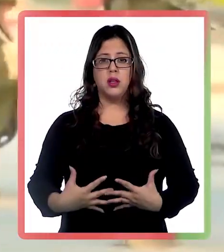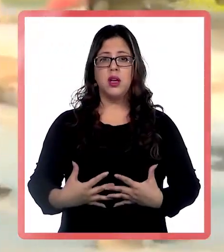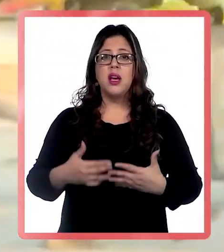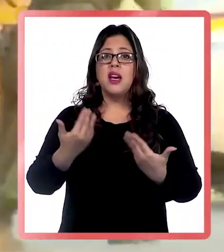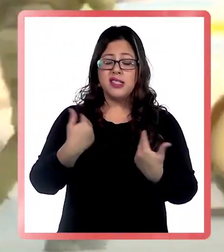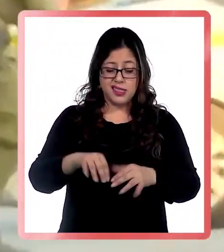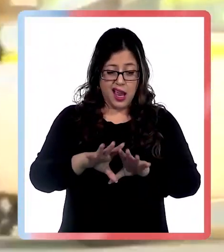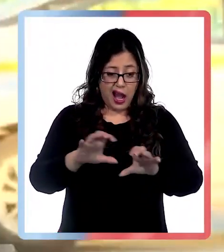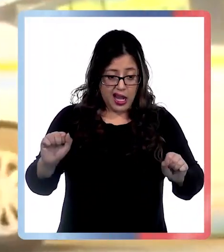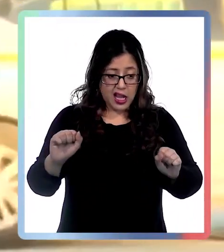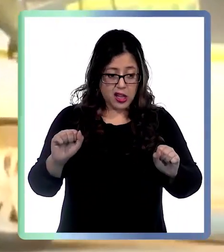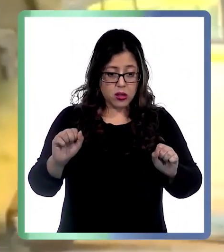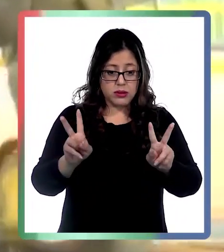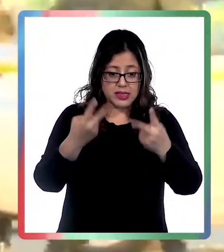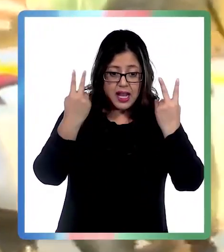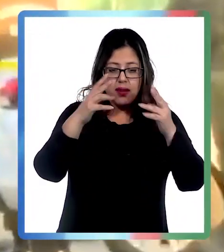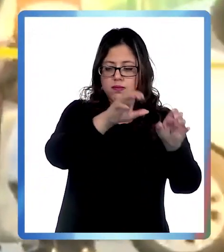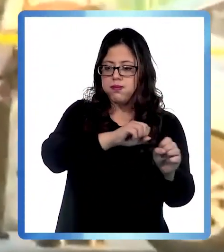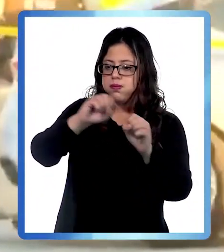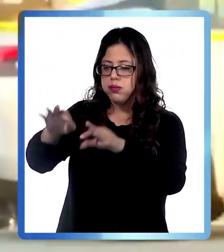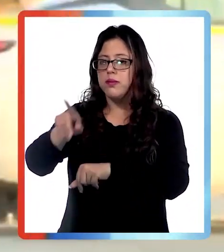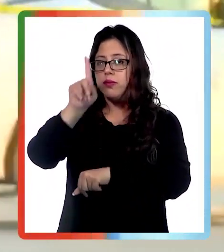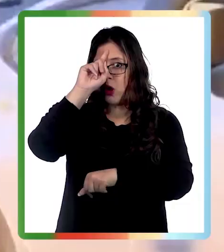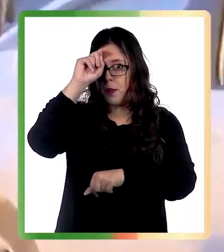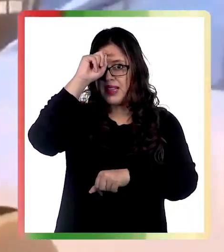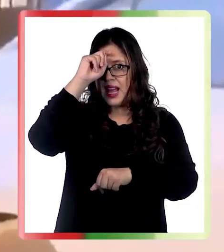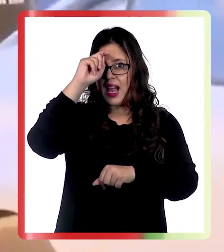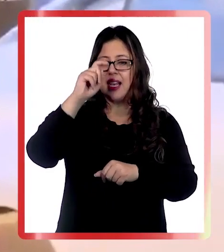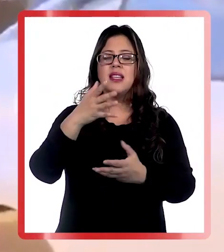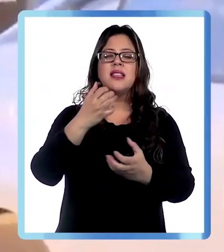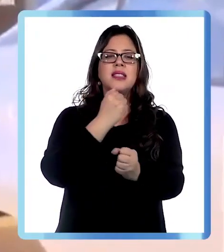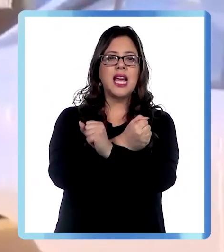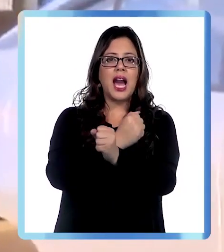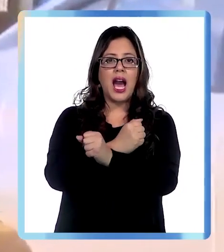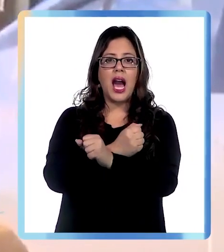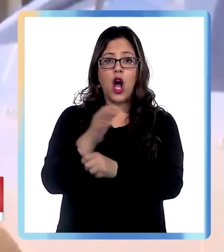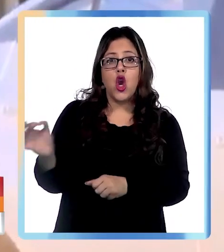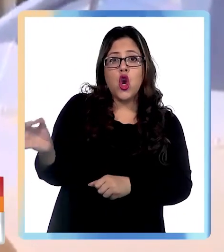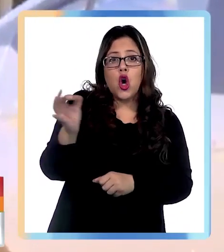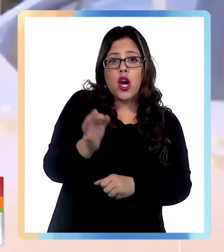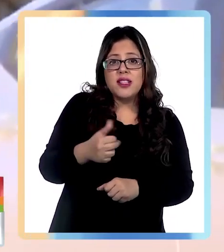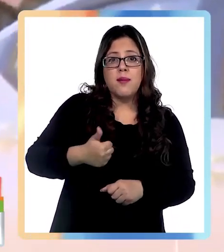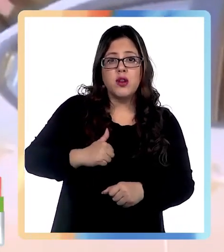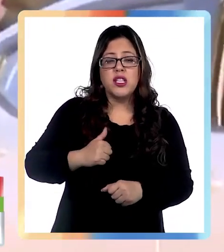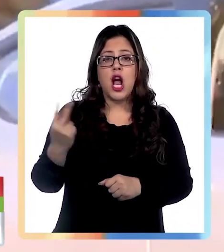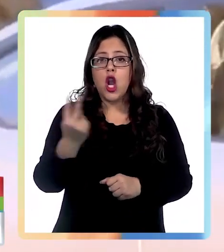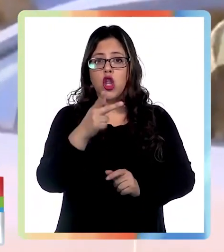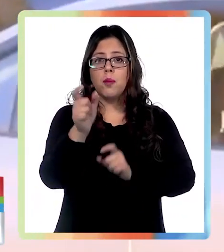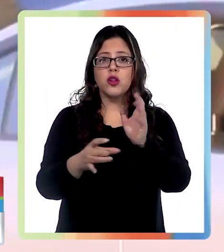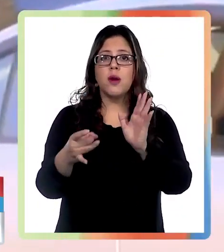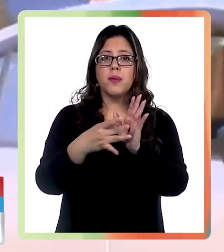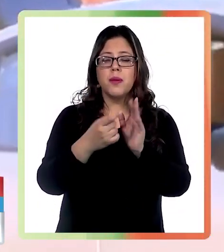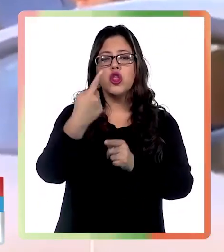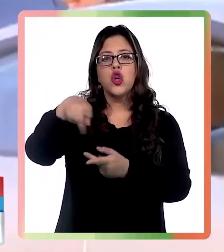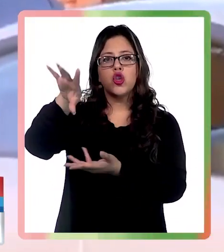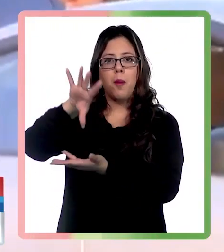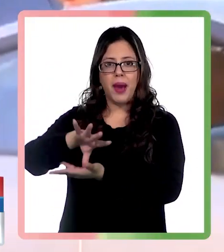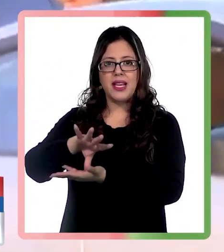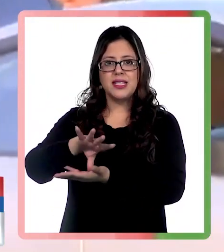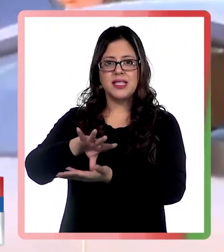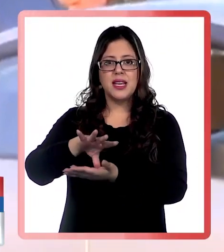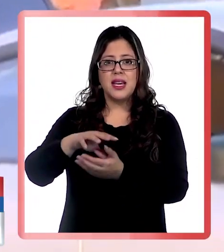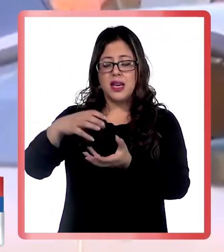apenas fue estabilizada fue llevada al hospital de carabineros de acuerdo a la versión de la policía ambos delincuentes eran